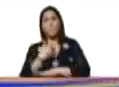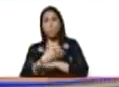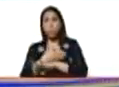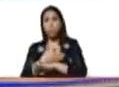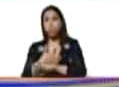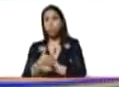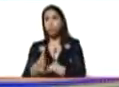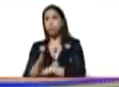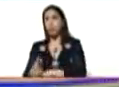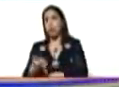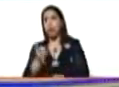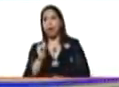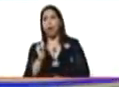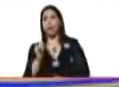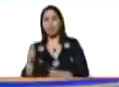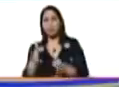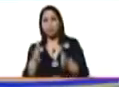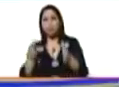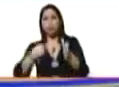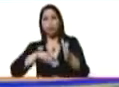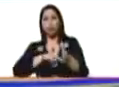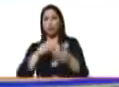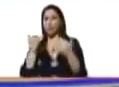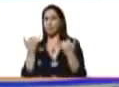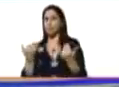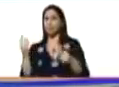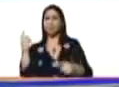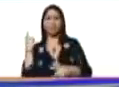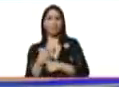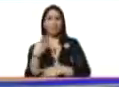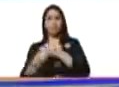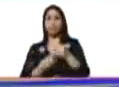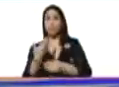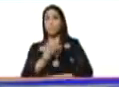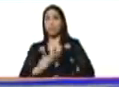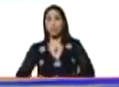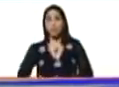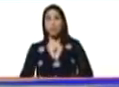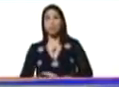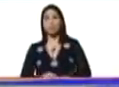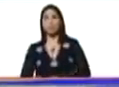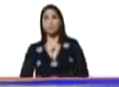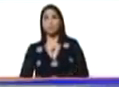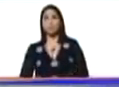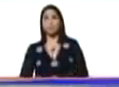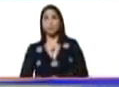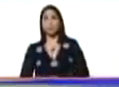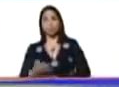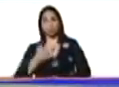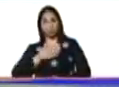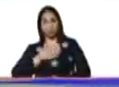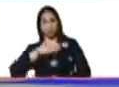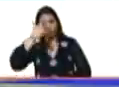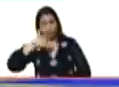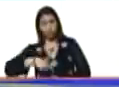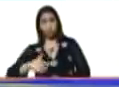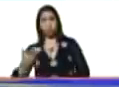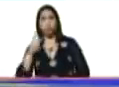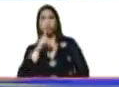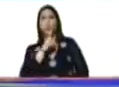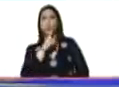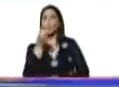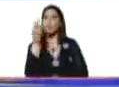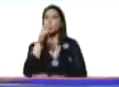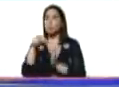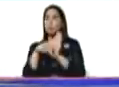está el peligro. Es ya que tenemos que hacer lo que tengamos que hacer, presidente, y mi persona, en nombre de esa